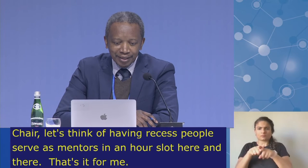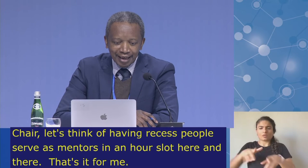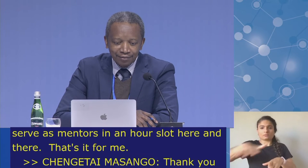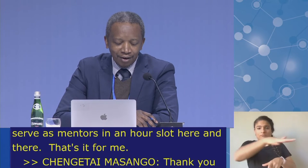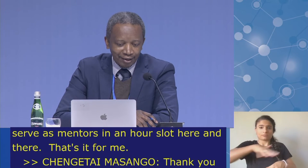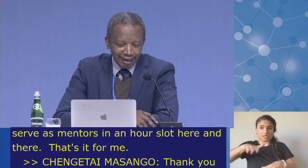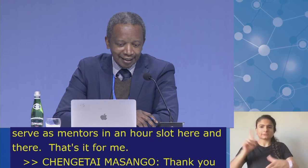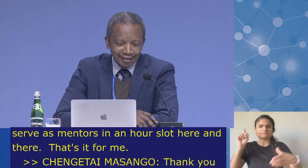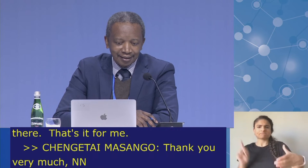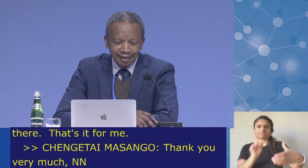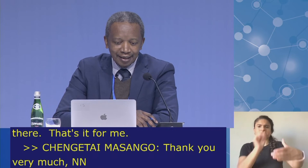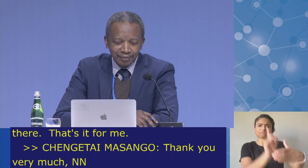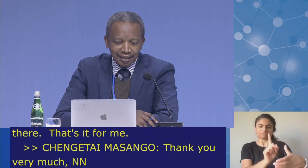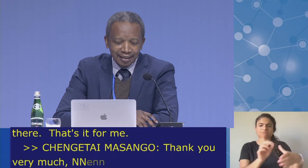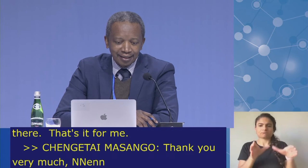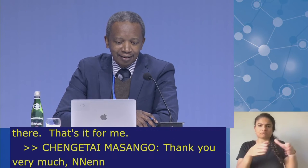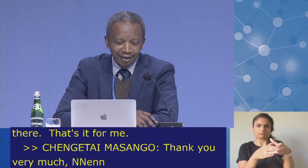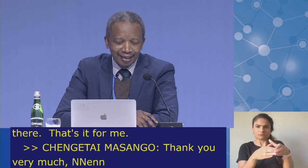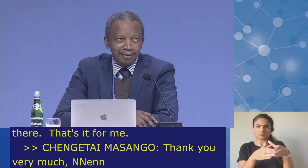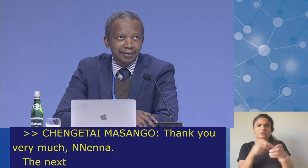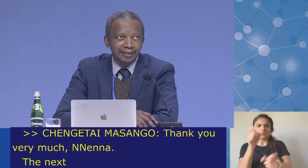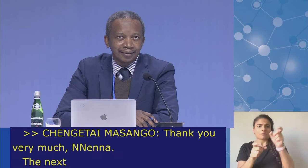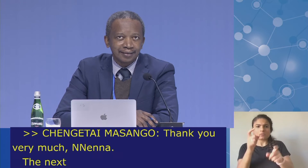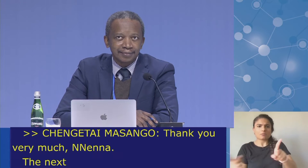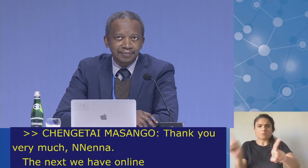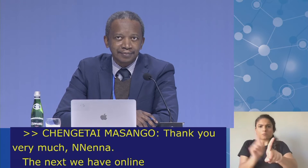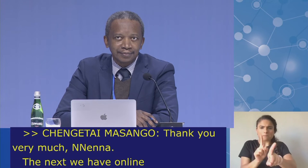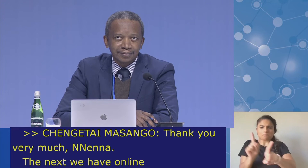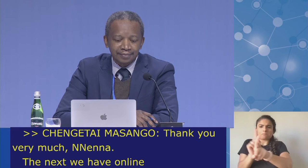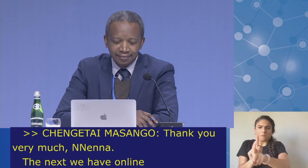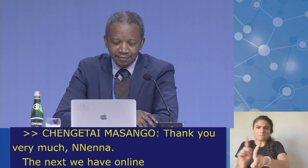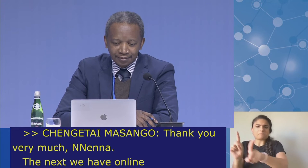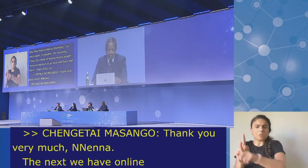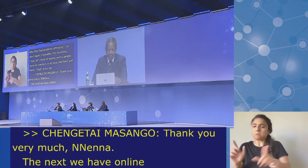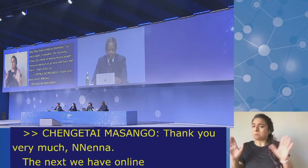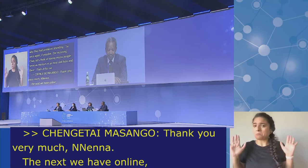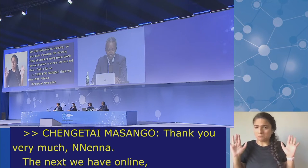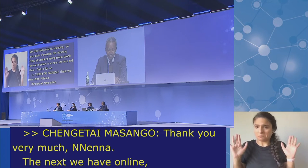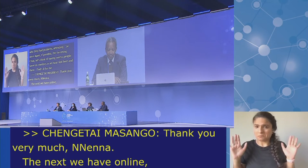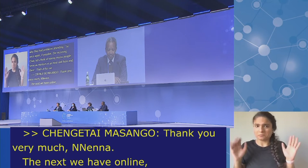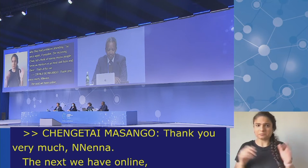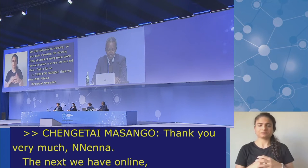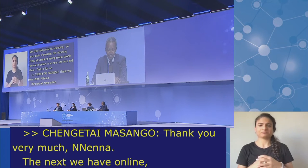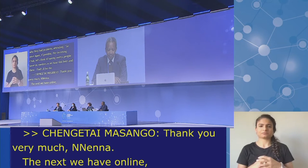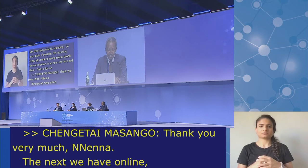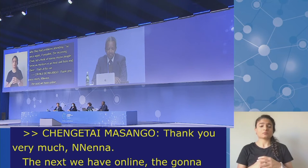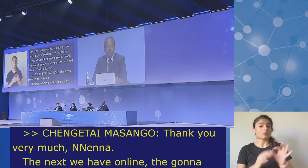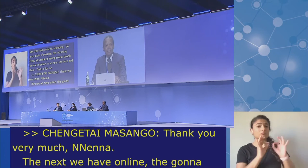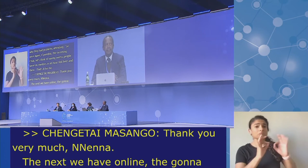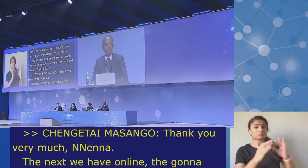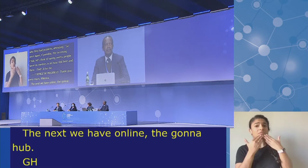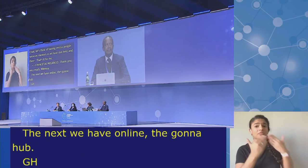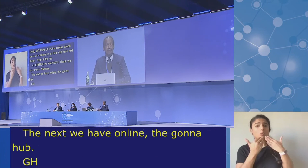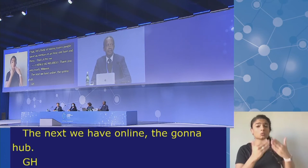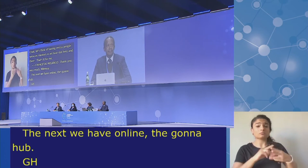indicar varios mentores y hacer estas sesiones. La siguiente